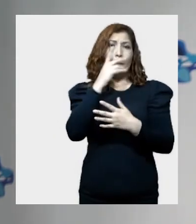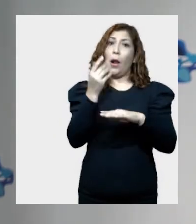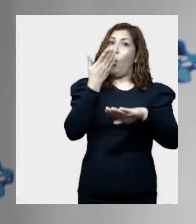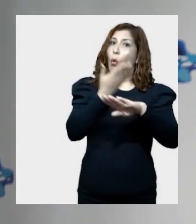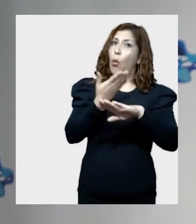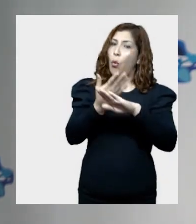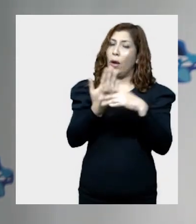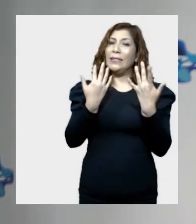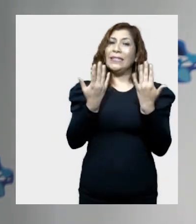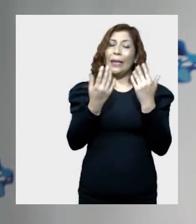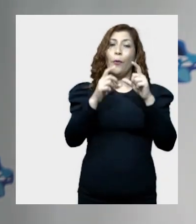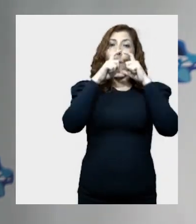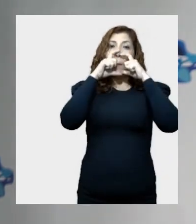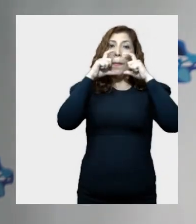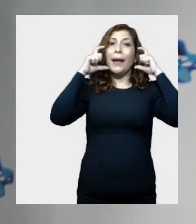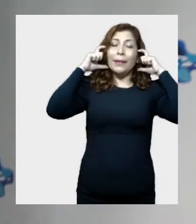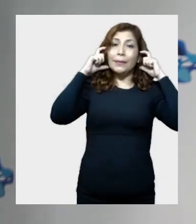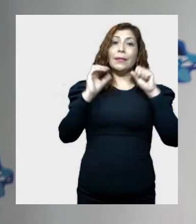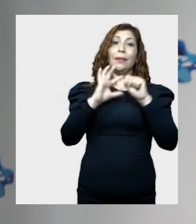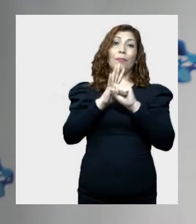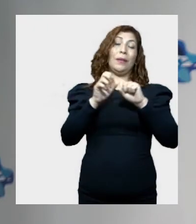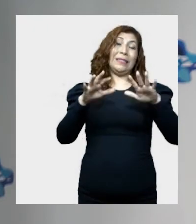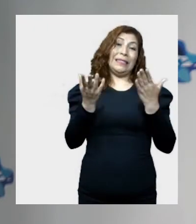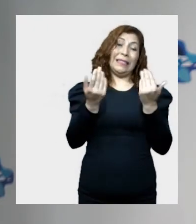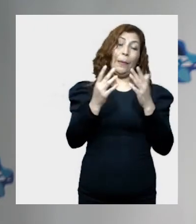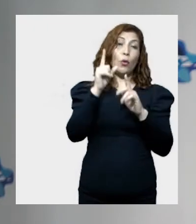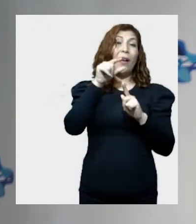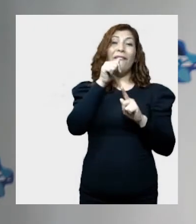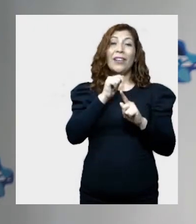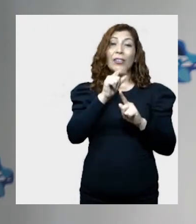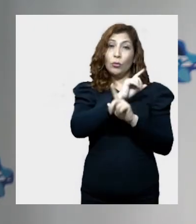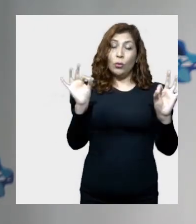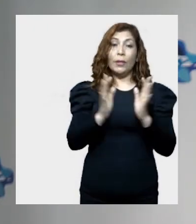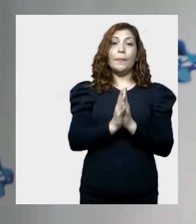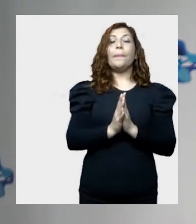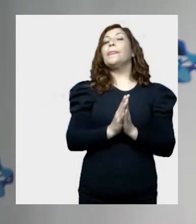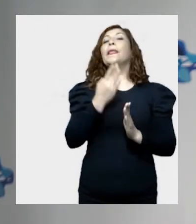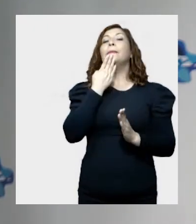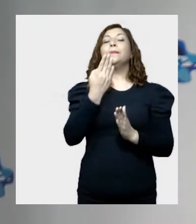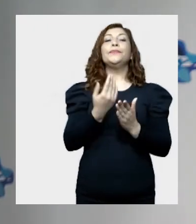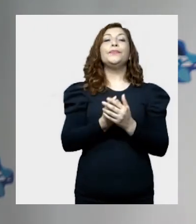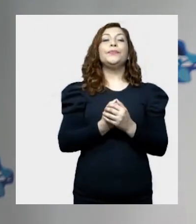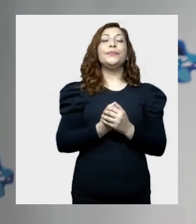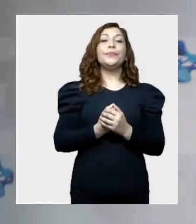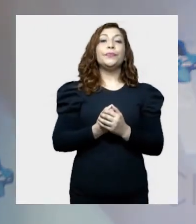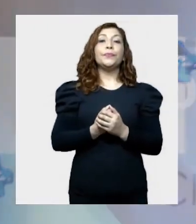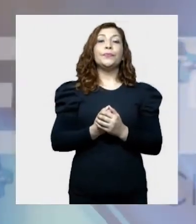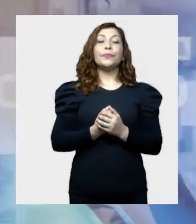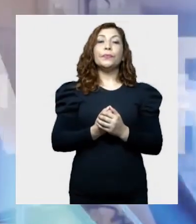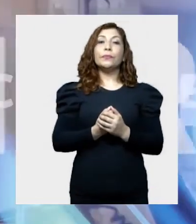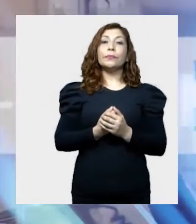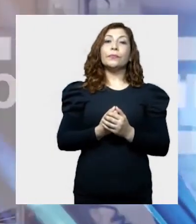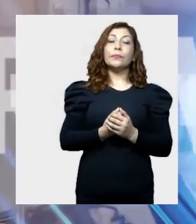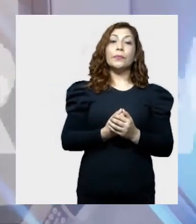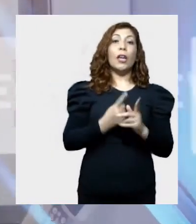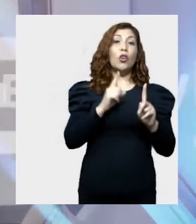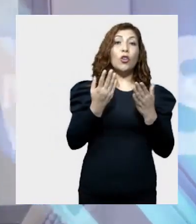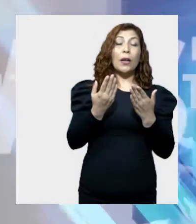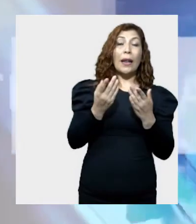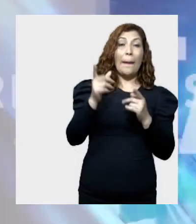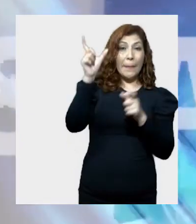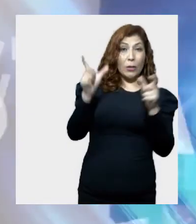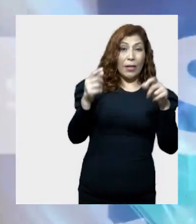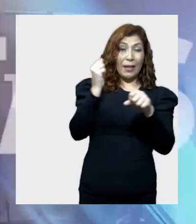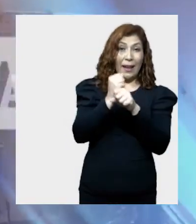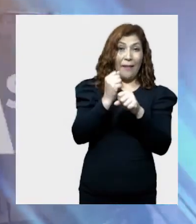por insumos como mascarillas durante la pandemia. En el plano de los reconocimientos no pecuniarios al personal, la Subdirección